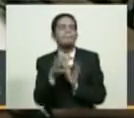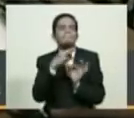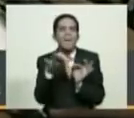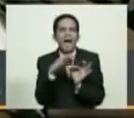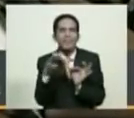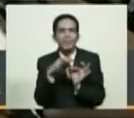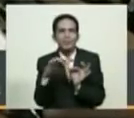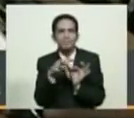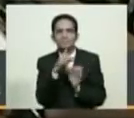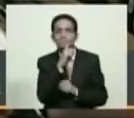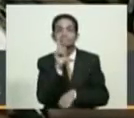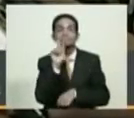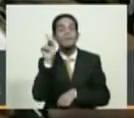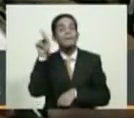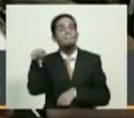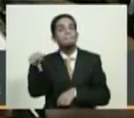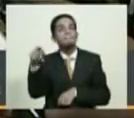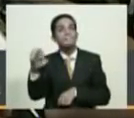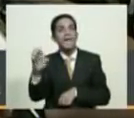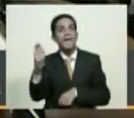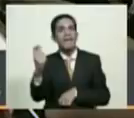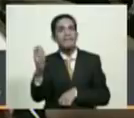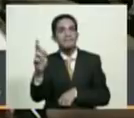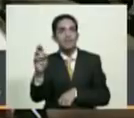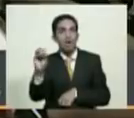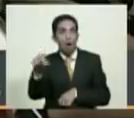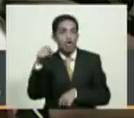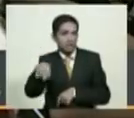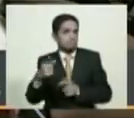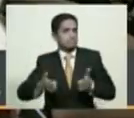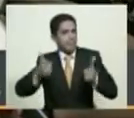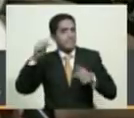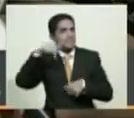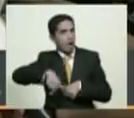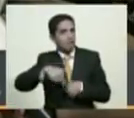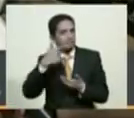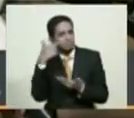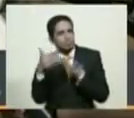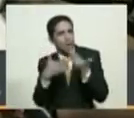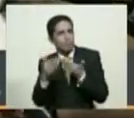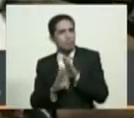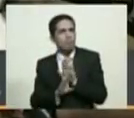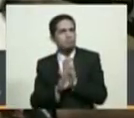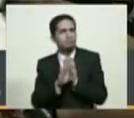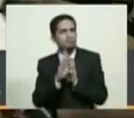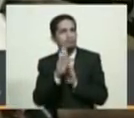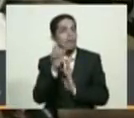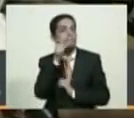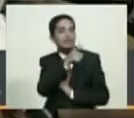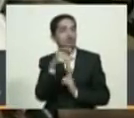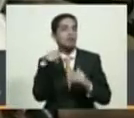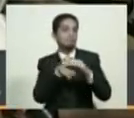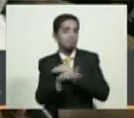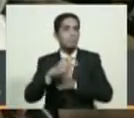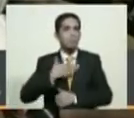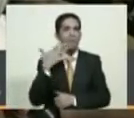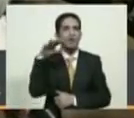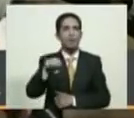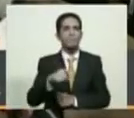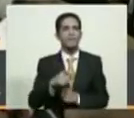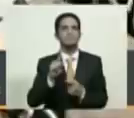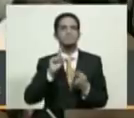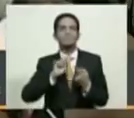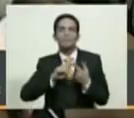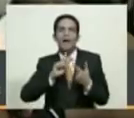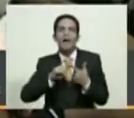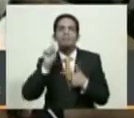contable que nos permite hoy recuperar el poder adquisitivo de los venezolanos y venezolanas. Asimismo, pudimos contar con un